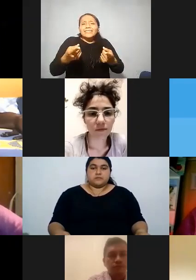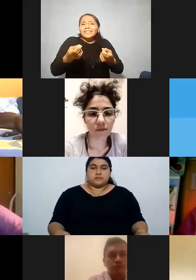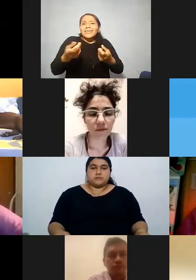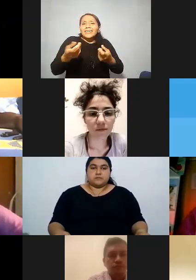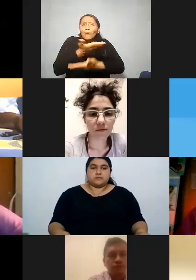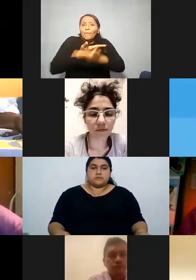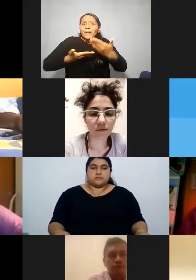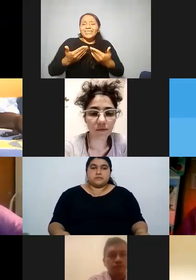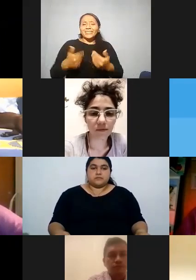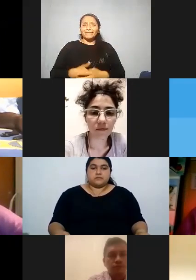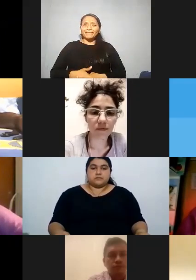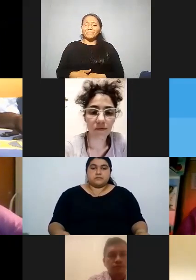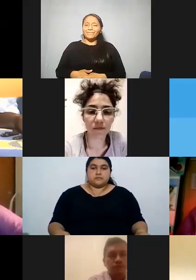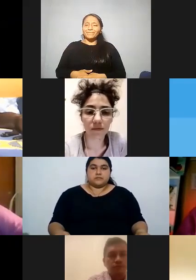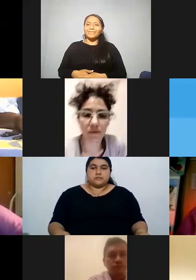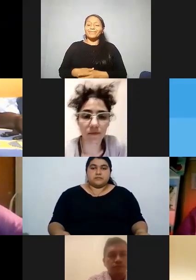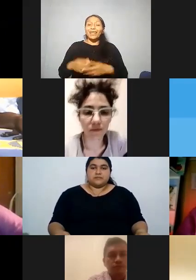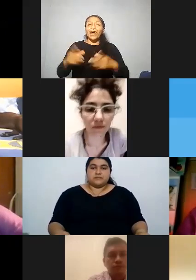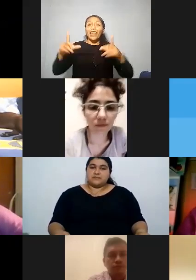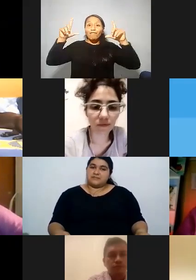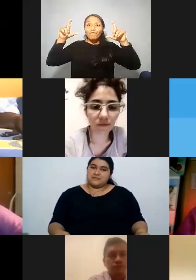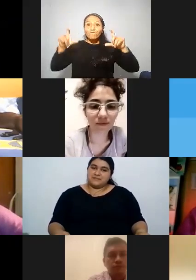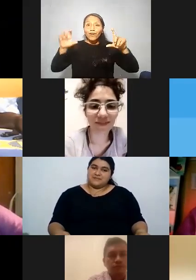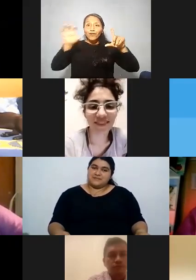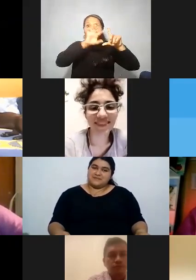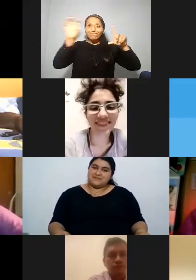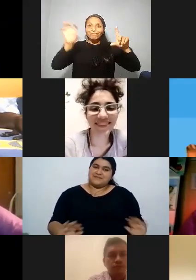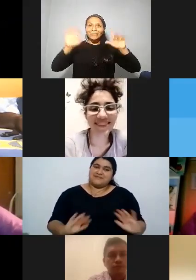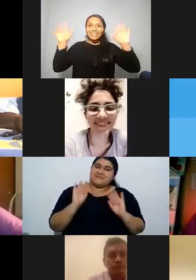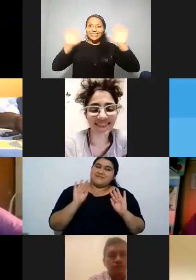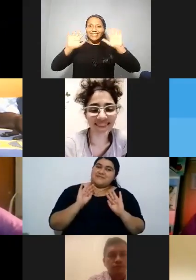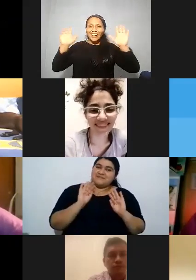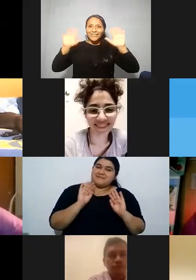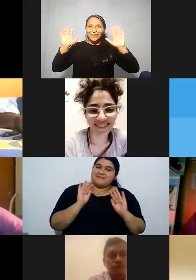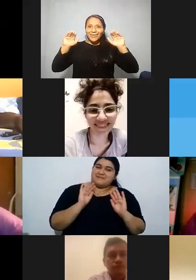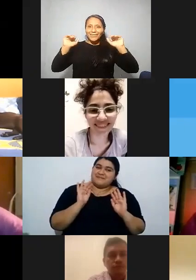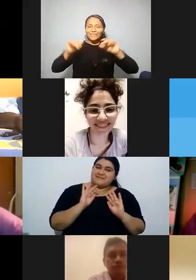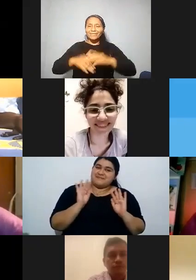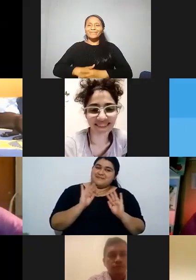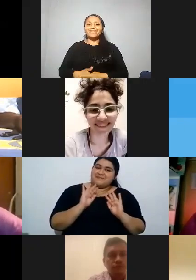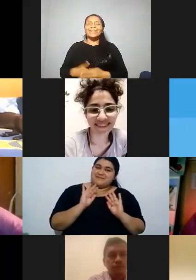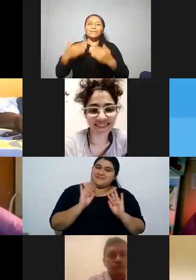Así que hacemos la foto, saludamos, y gracias.